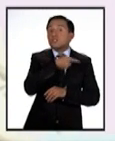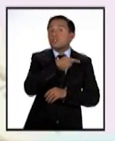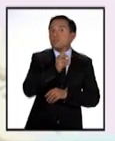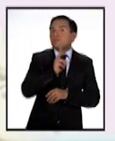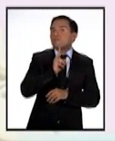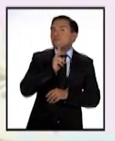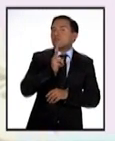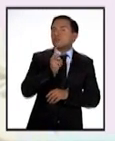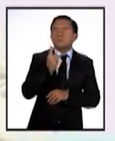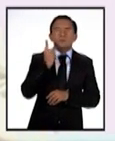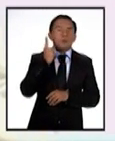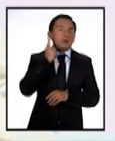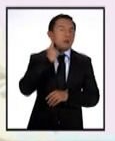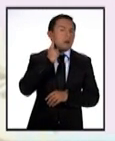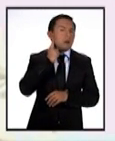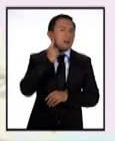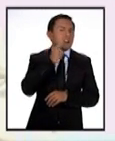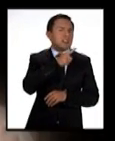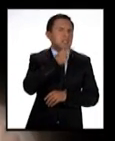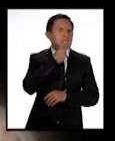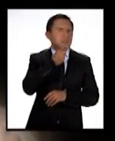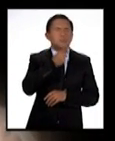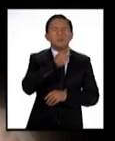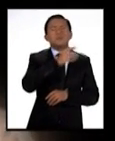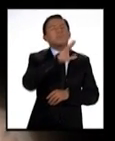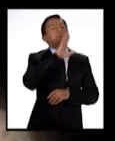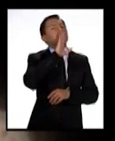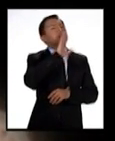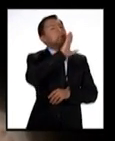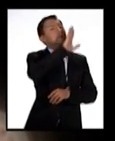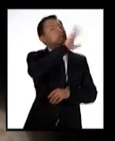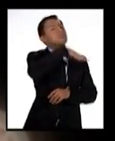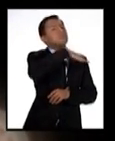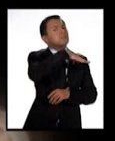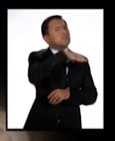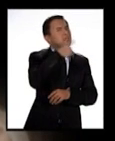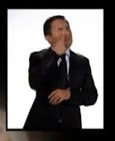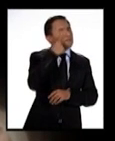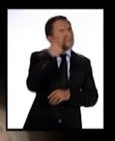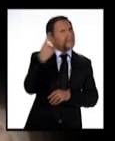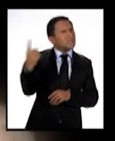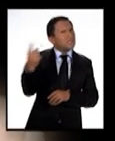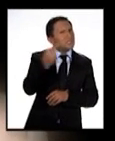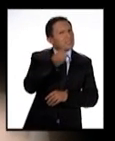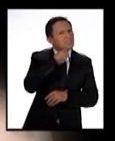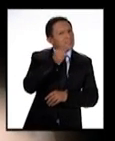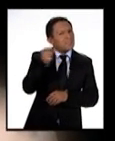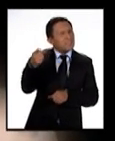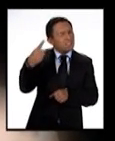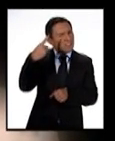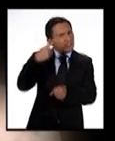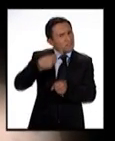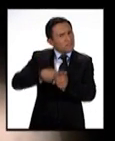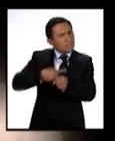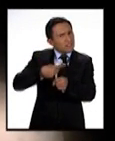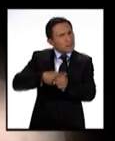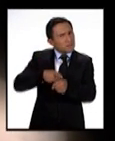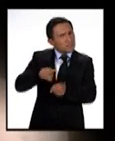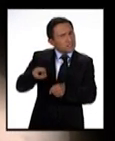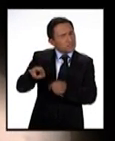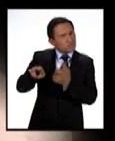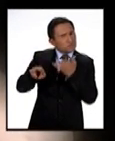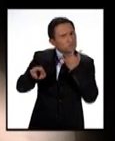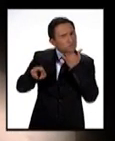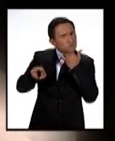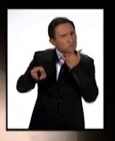mamá, esa niña está enferma. No, Luis, esa niña